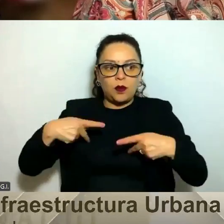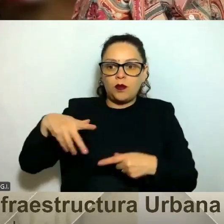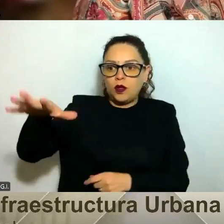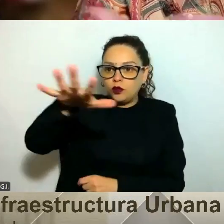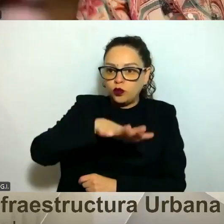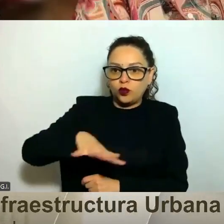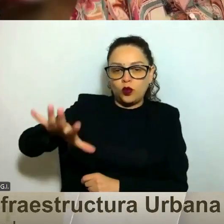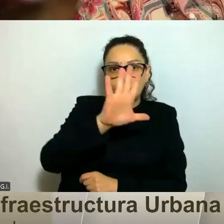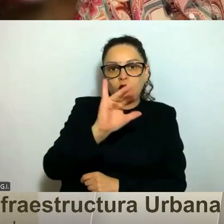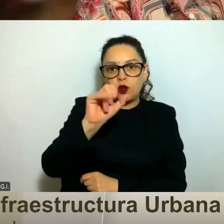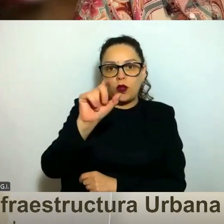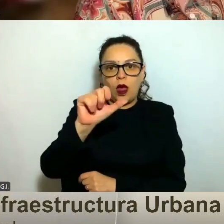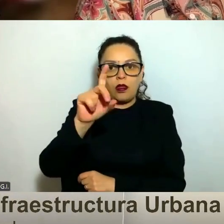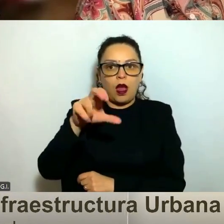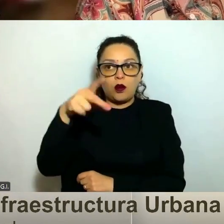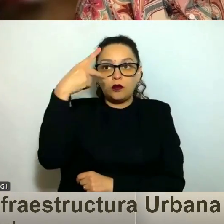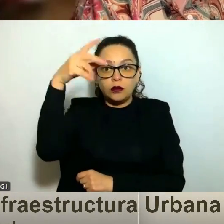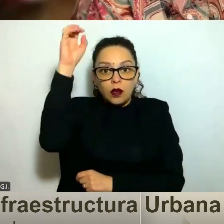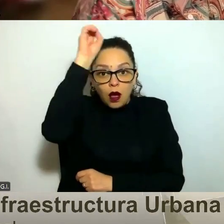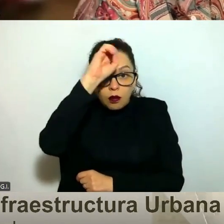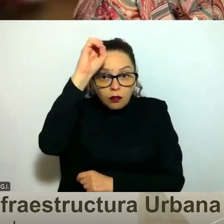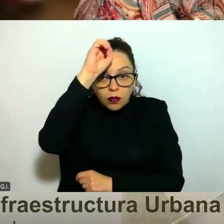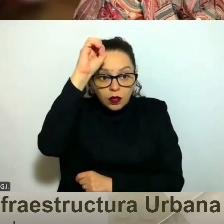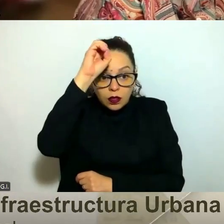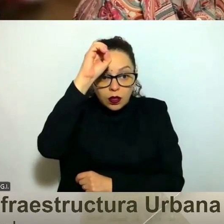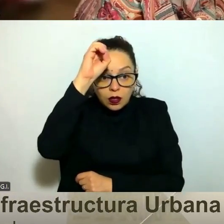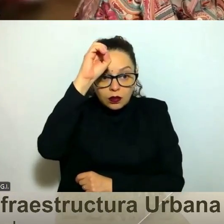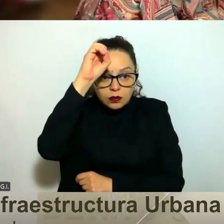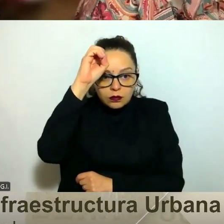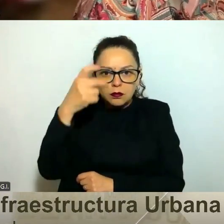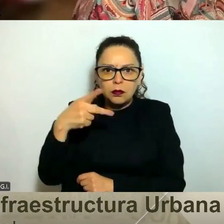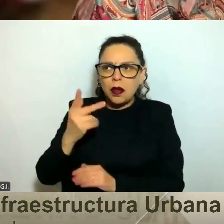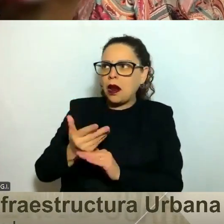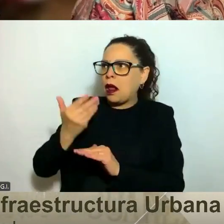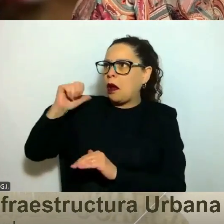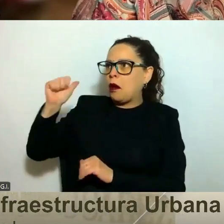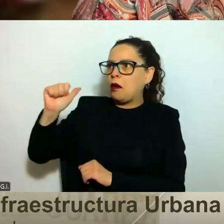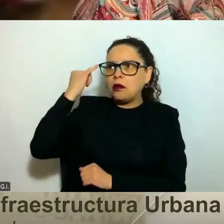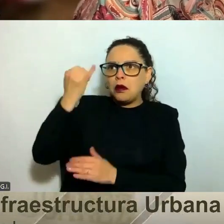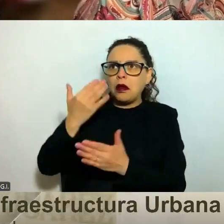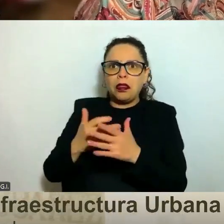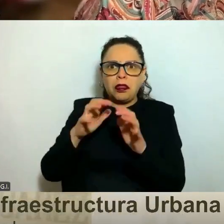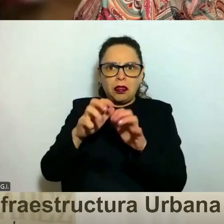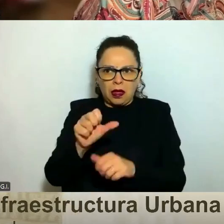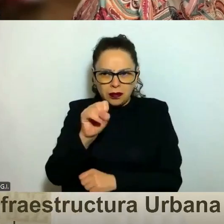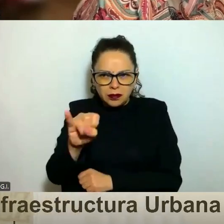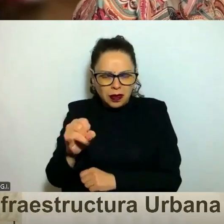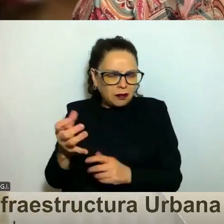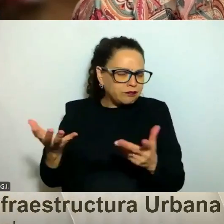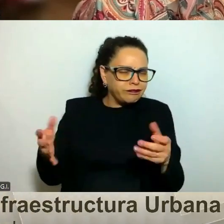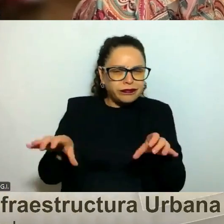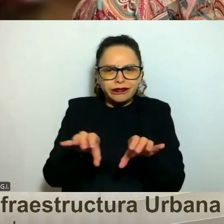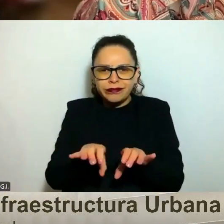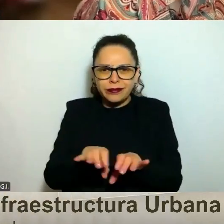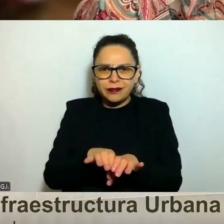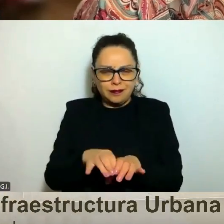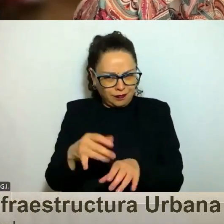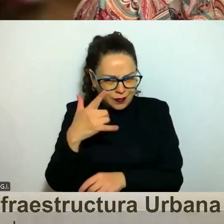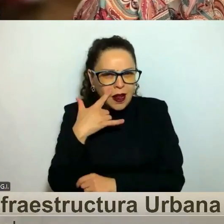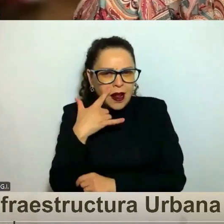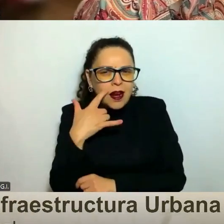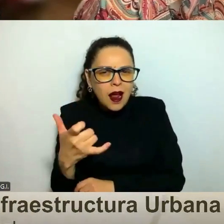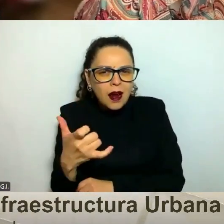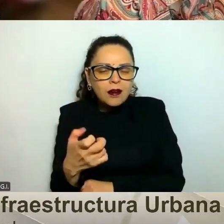debería de ser y como sí es en los otros dictámenes, curiosamente. Hasta aquí dejaría yo mi comentario